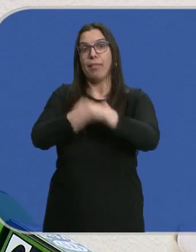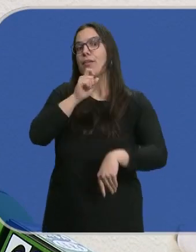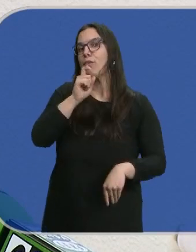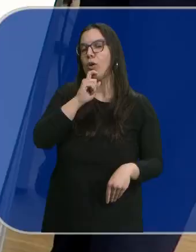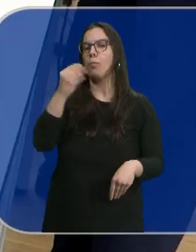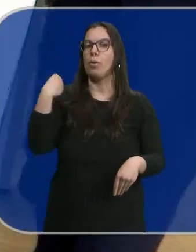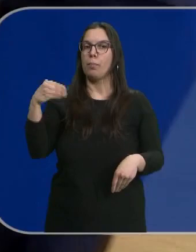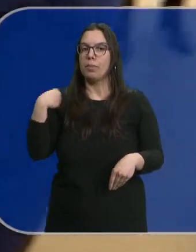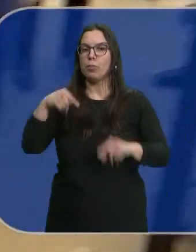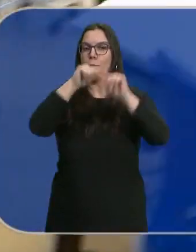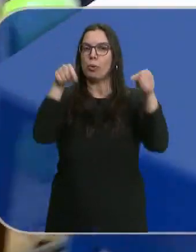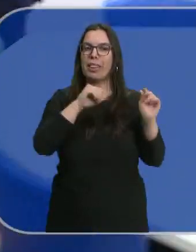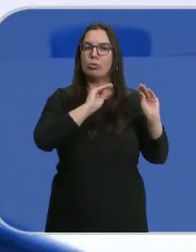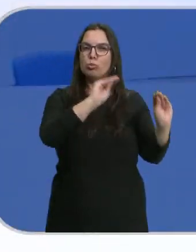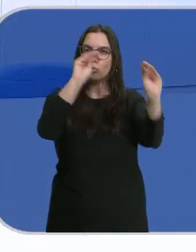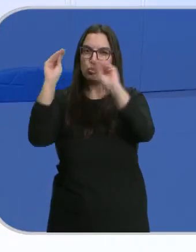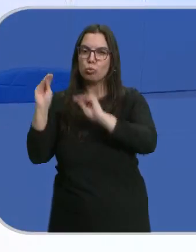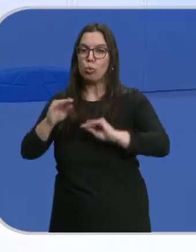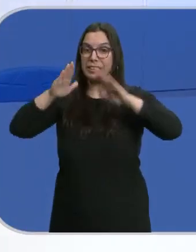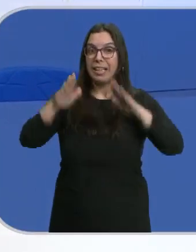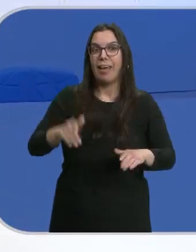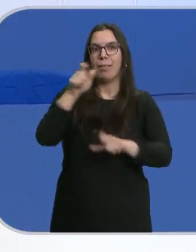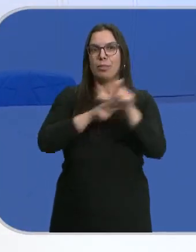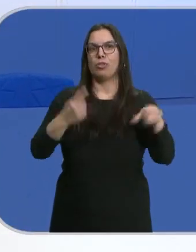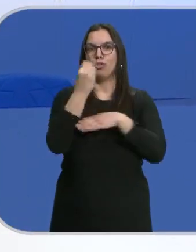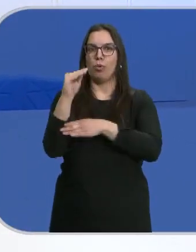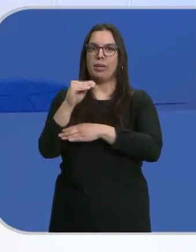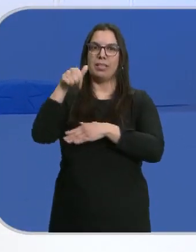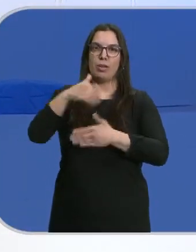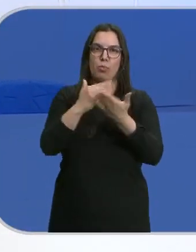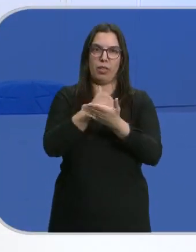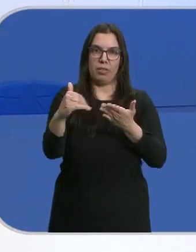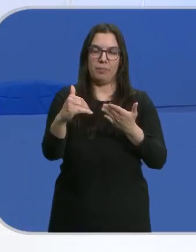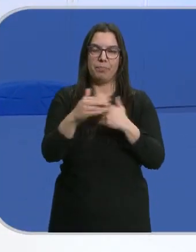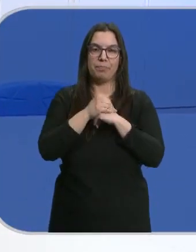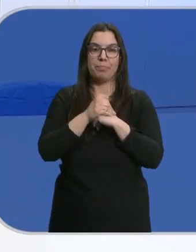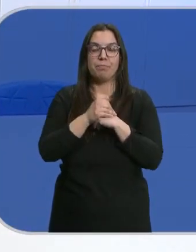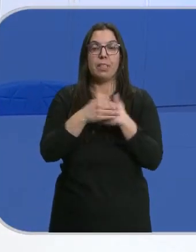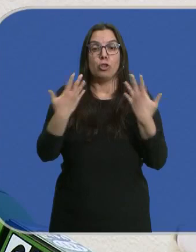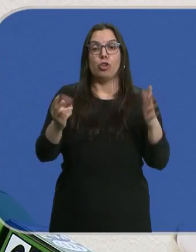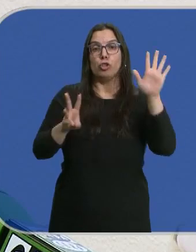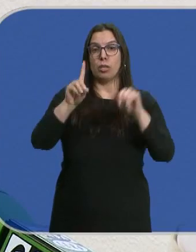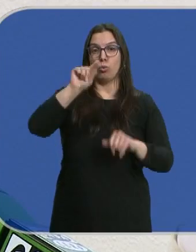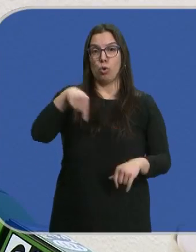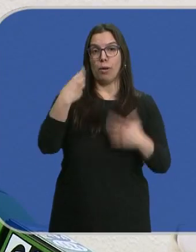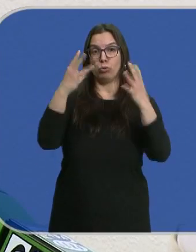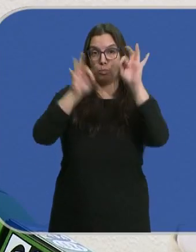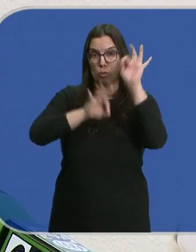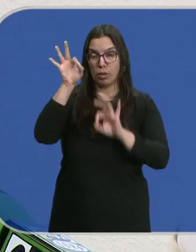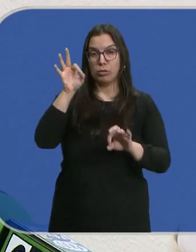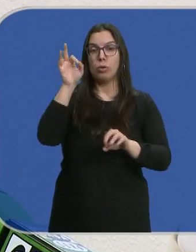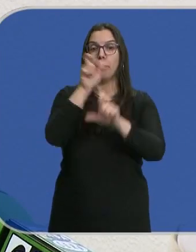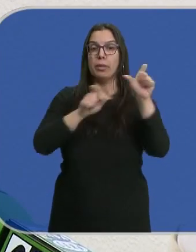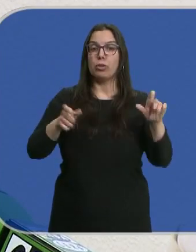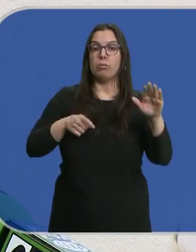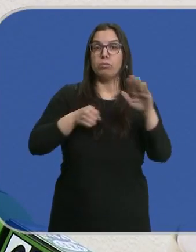la localización, dentro de su provincia. Es una forma muy importante de retener el talento en nuestra comunidad autónoma. Así, el 81,8% de los